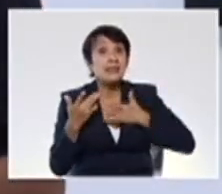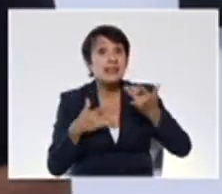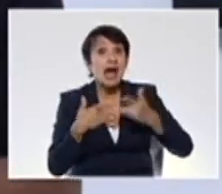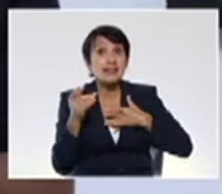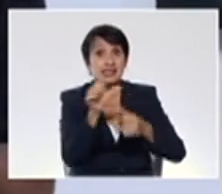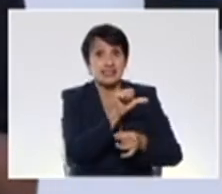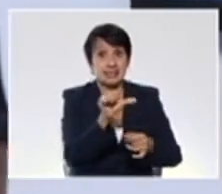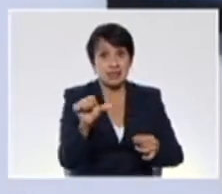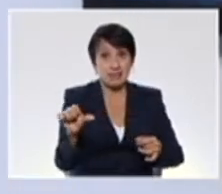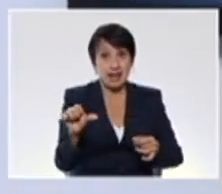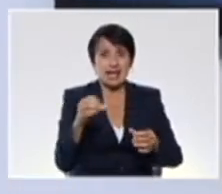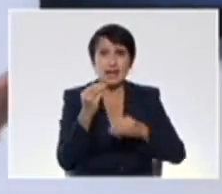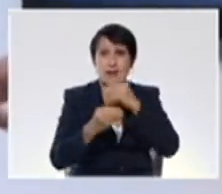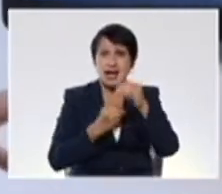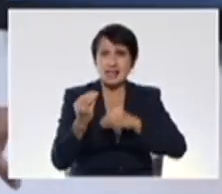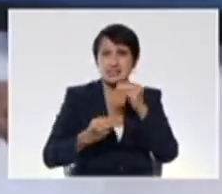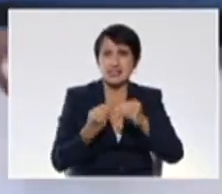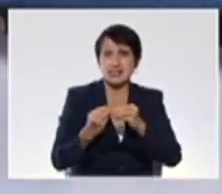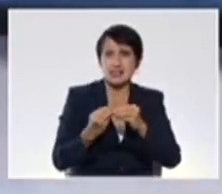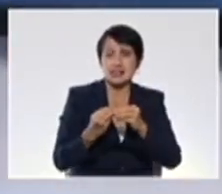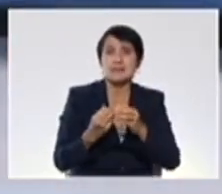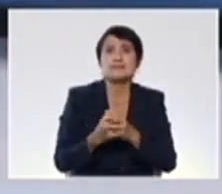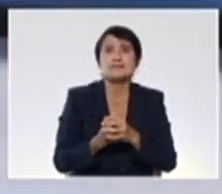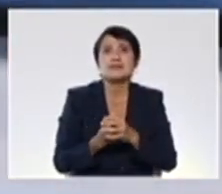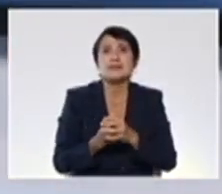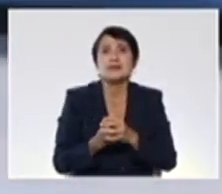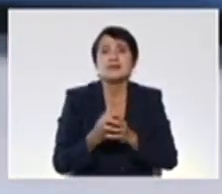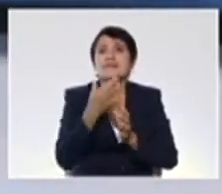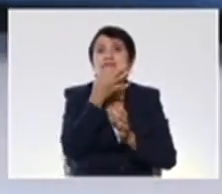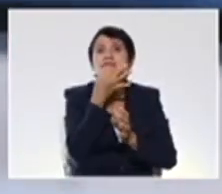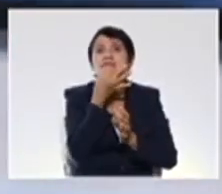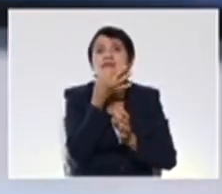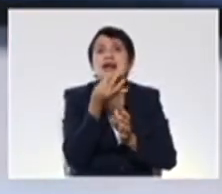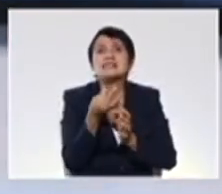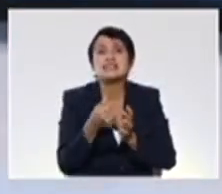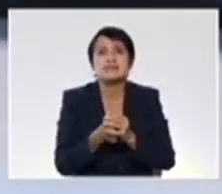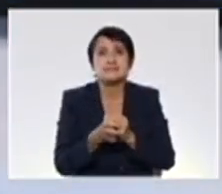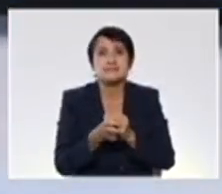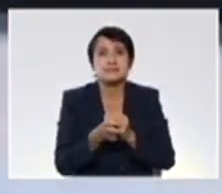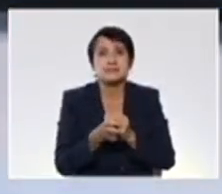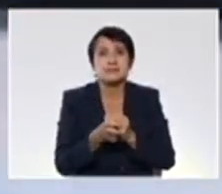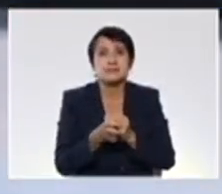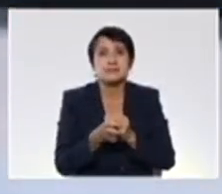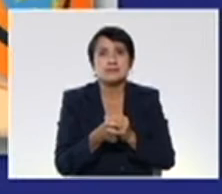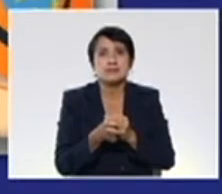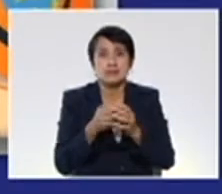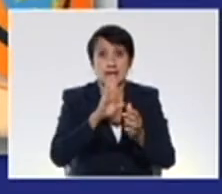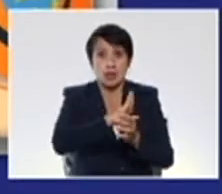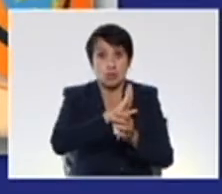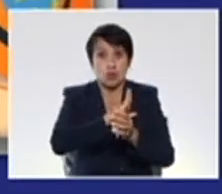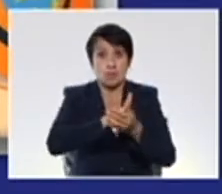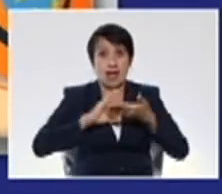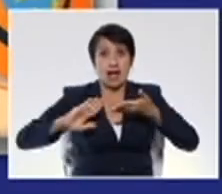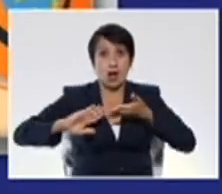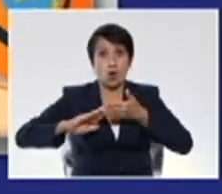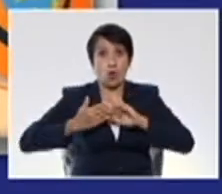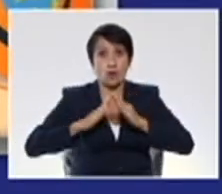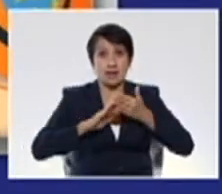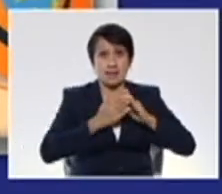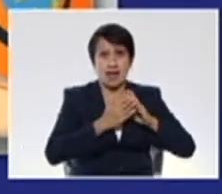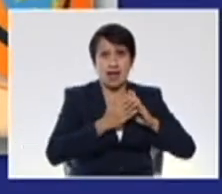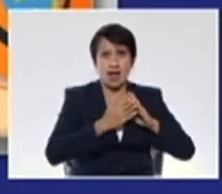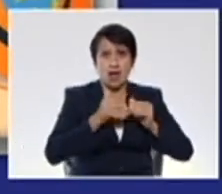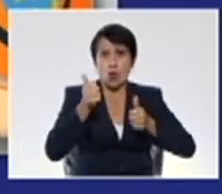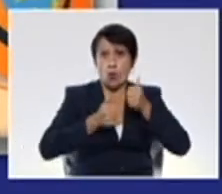esta semana, ¿qué es lo que vamos a hacer? Lo único que vamos a hacer es muy sencillo, muchachos. Vamos a ver entre nuestra comunidad cuáles son